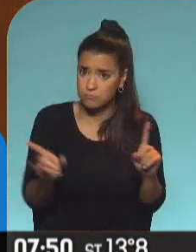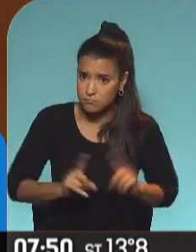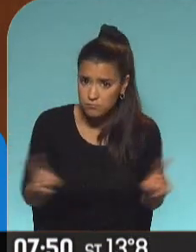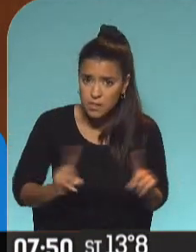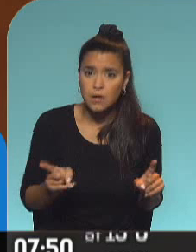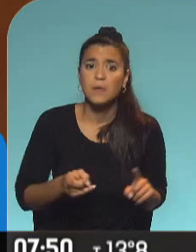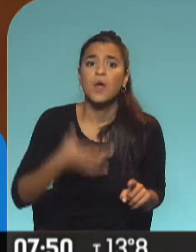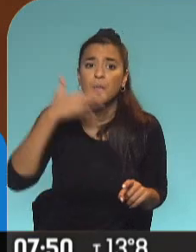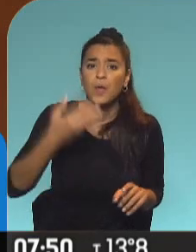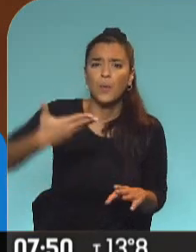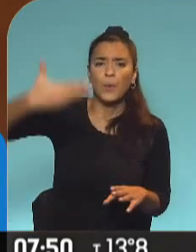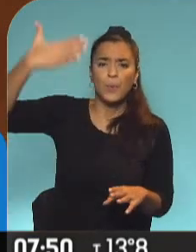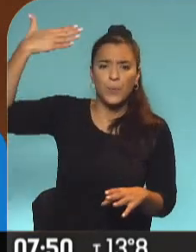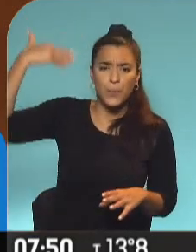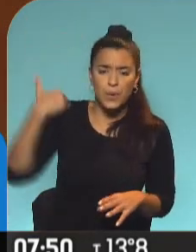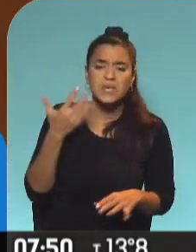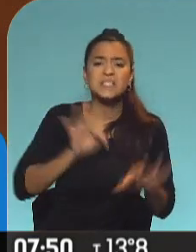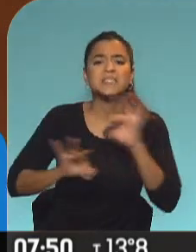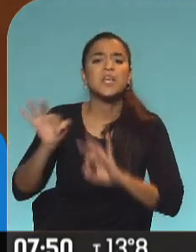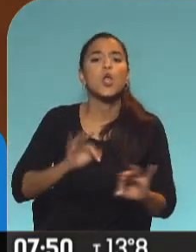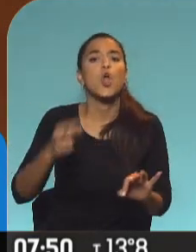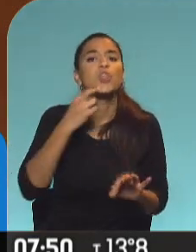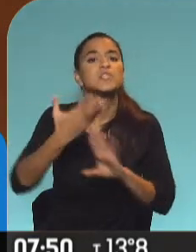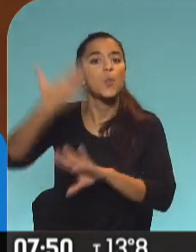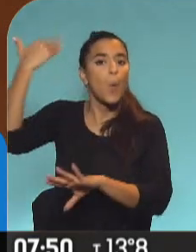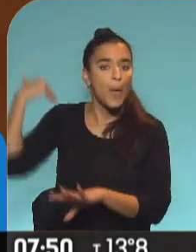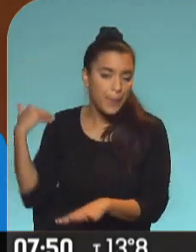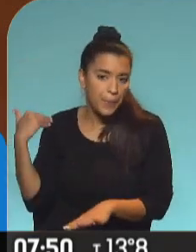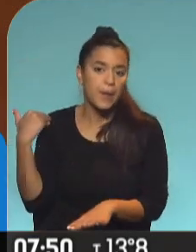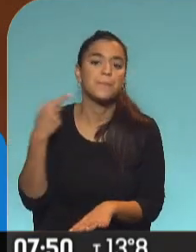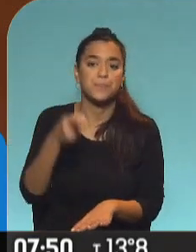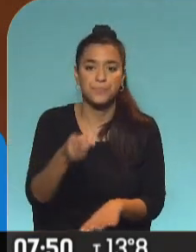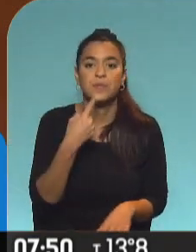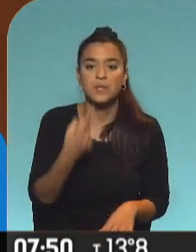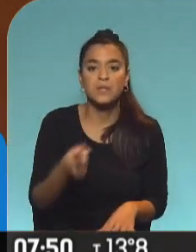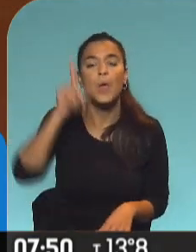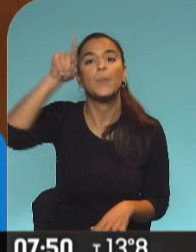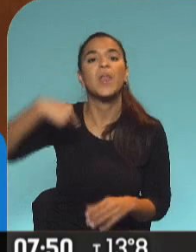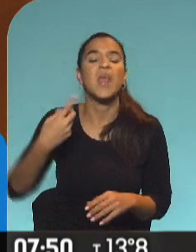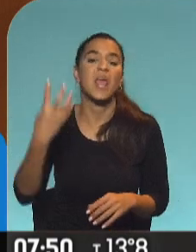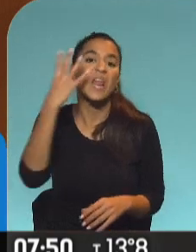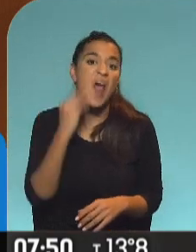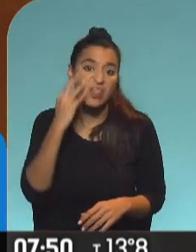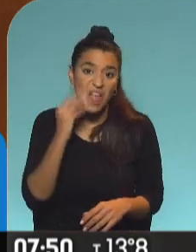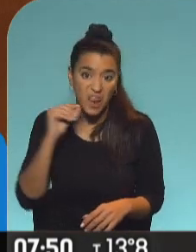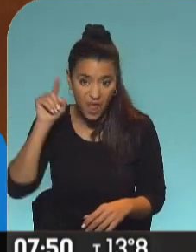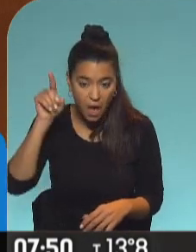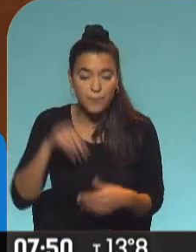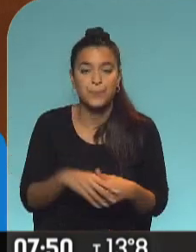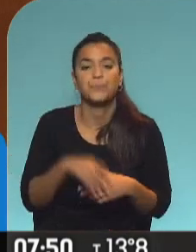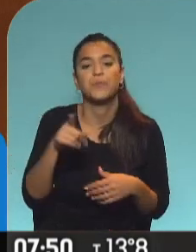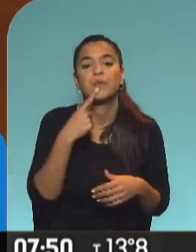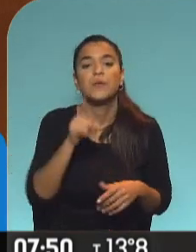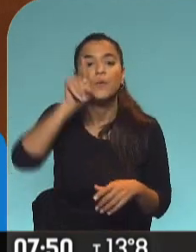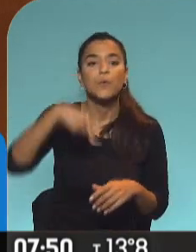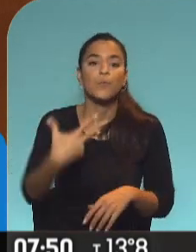se remontan a la segunda mitad del siglo XIX. Surgen en Inglaterra como consecuencia